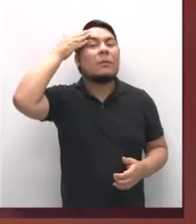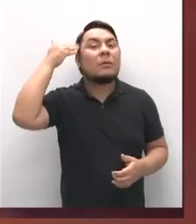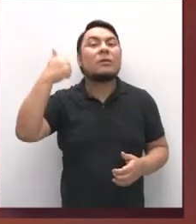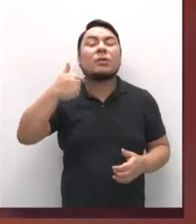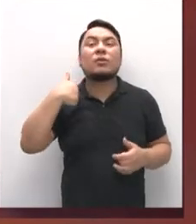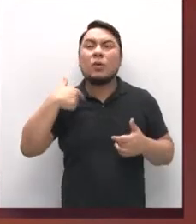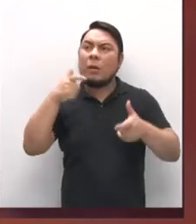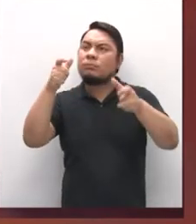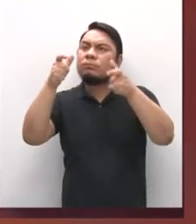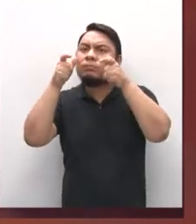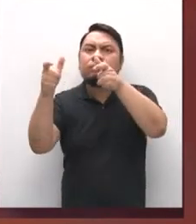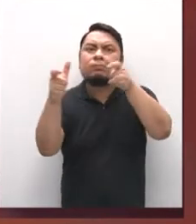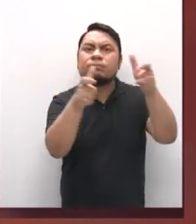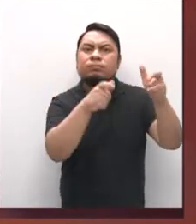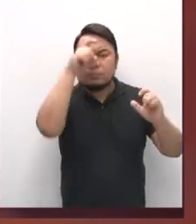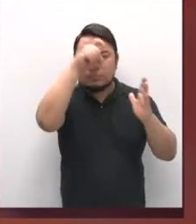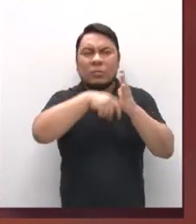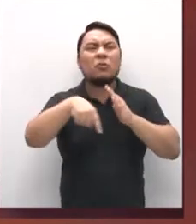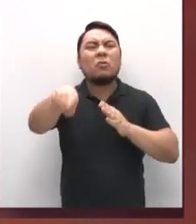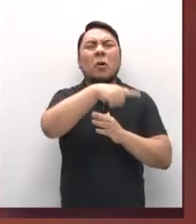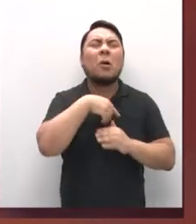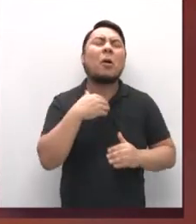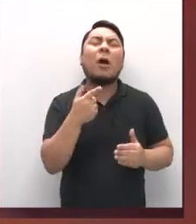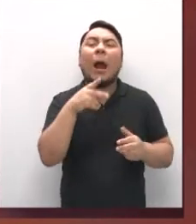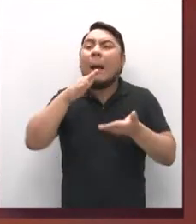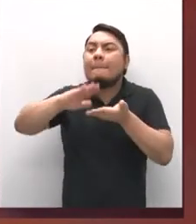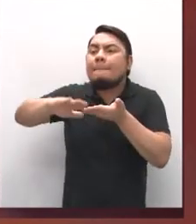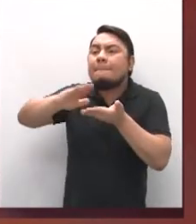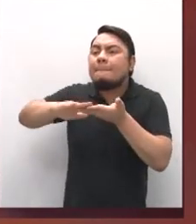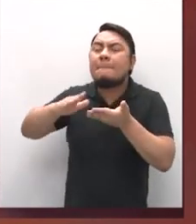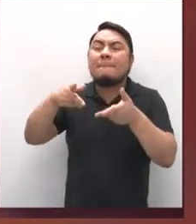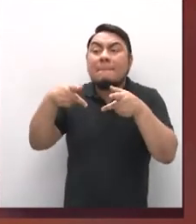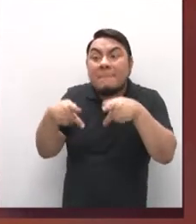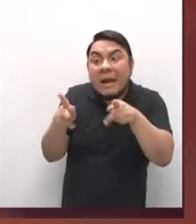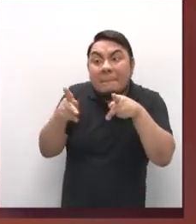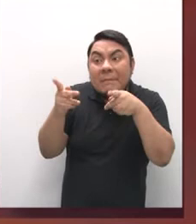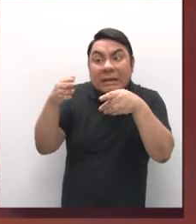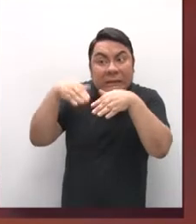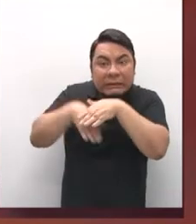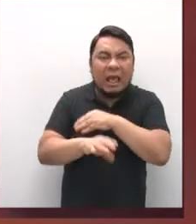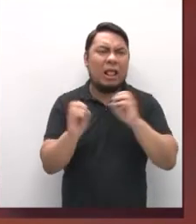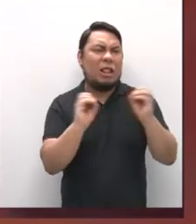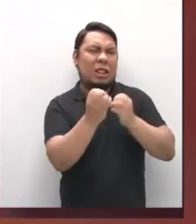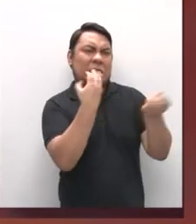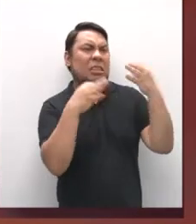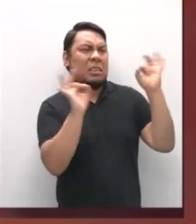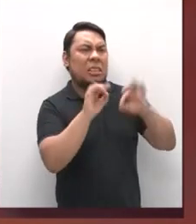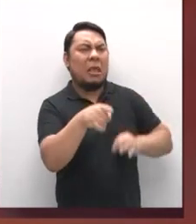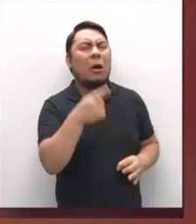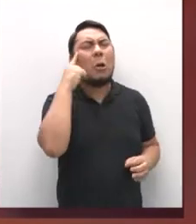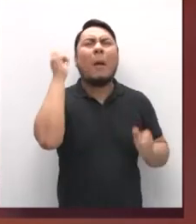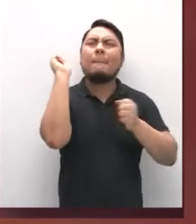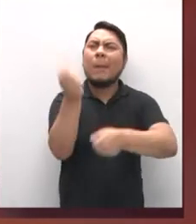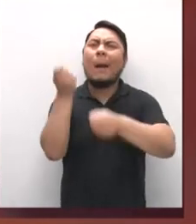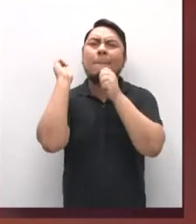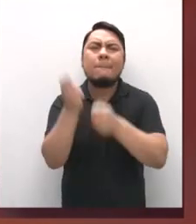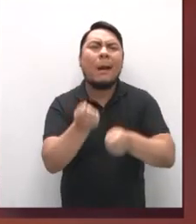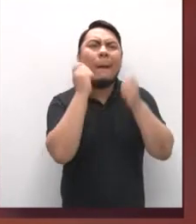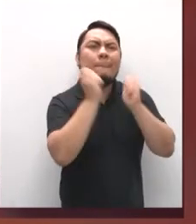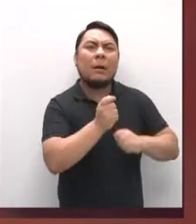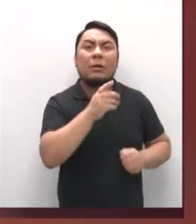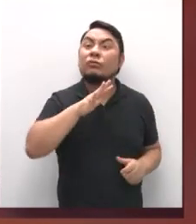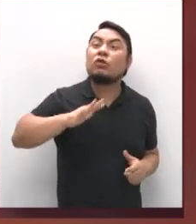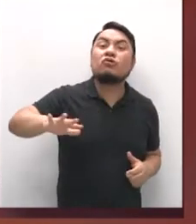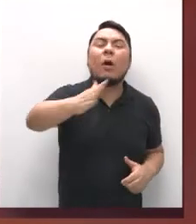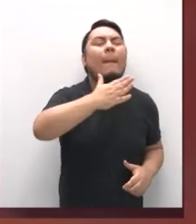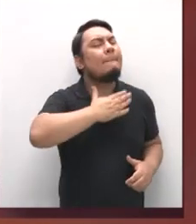y ustedes cavan mis entrañas sin pedir permiso. ¿Acaso no saben que las minas son